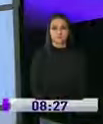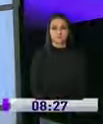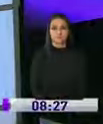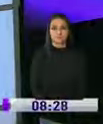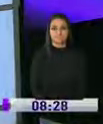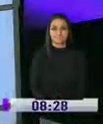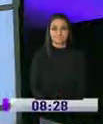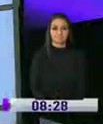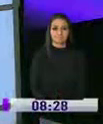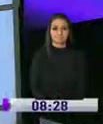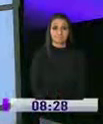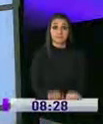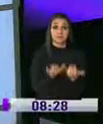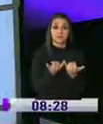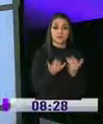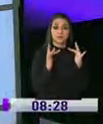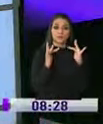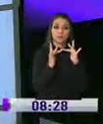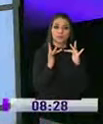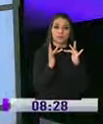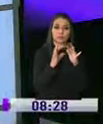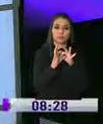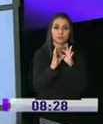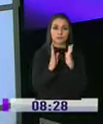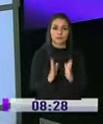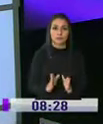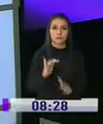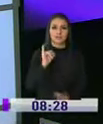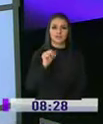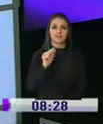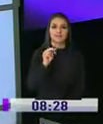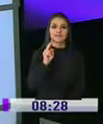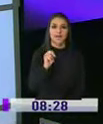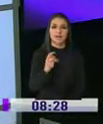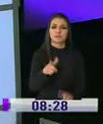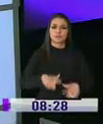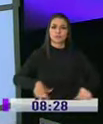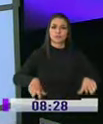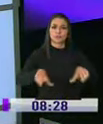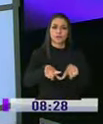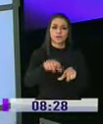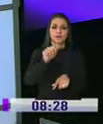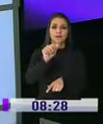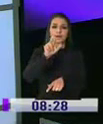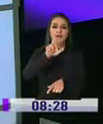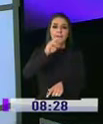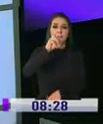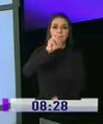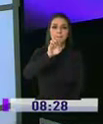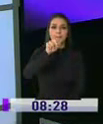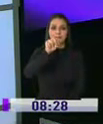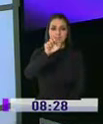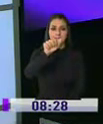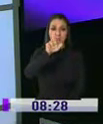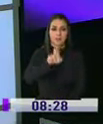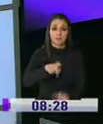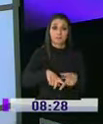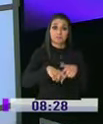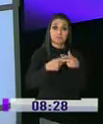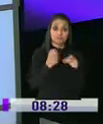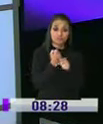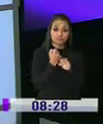Y en este momento nos contactamos con nuestro compañero Iván Casamen, quien se encuentra en el sector de la Armenia. Él nos informará sobre el inicio de los trabajos de